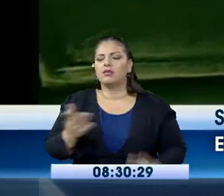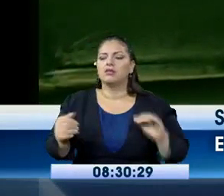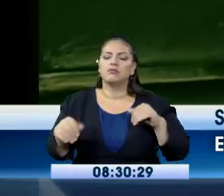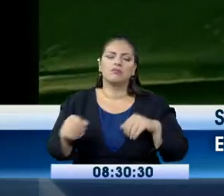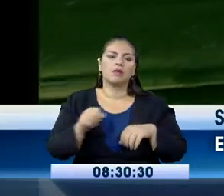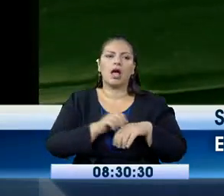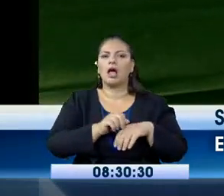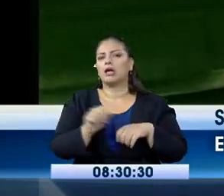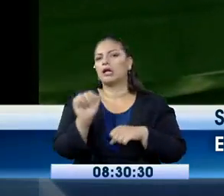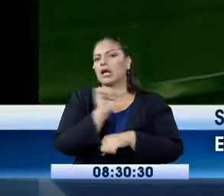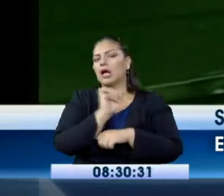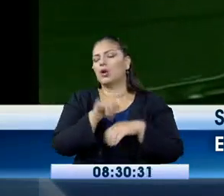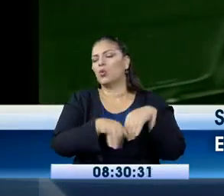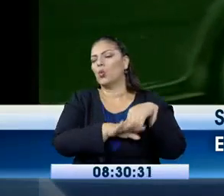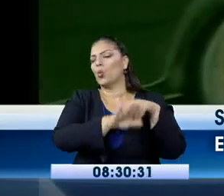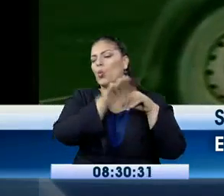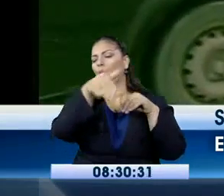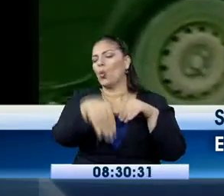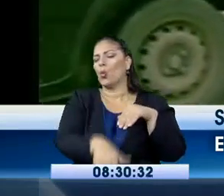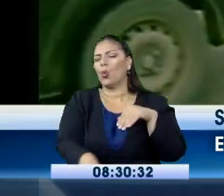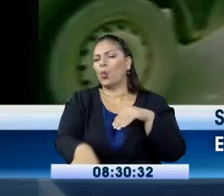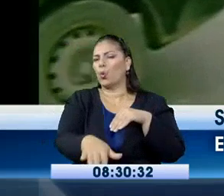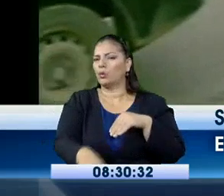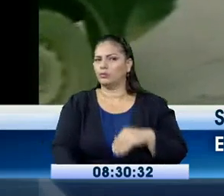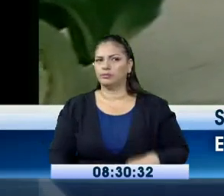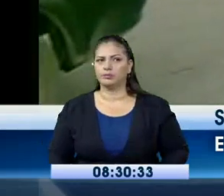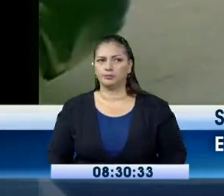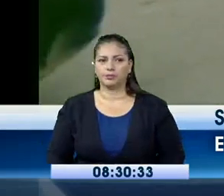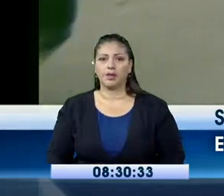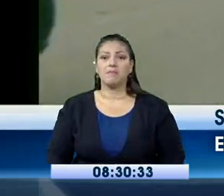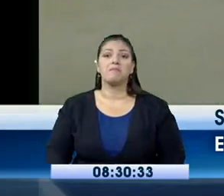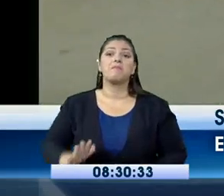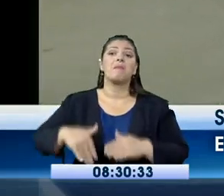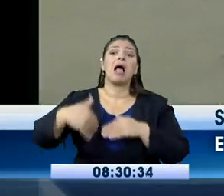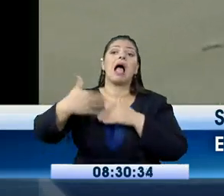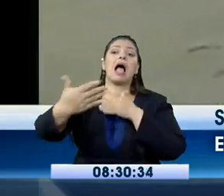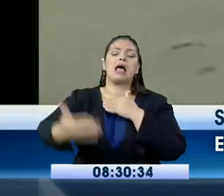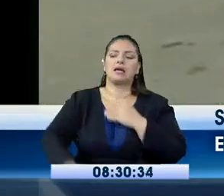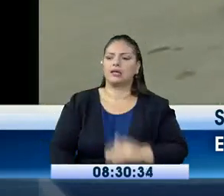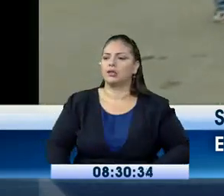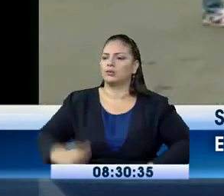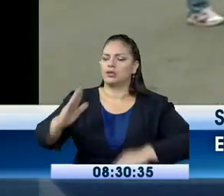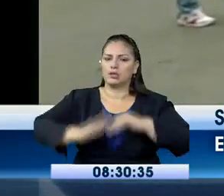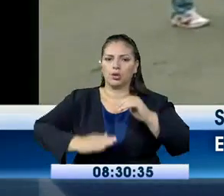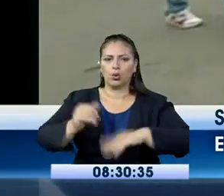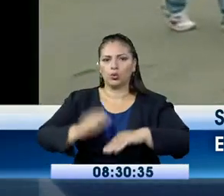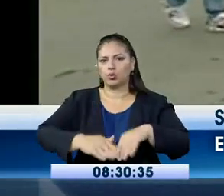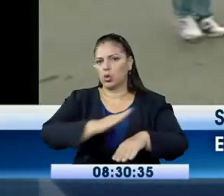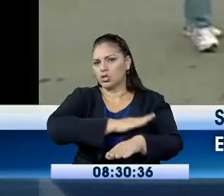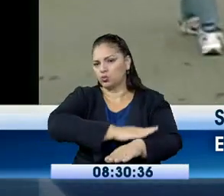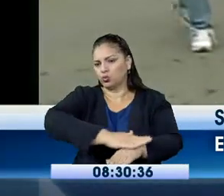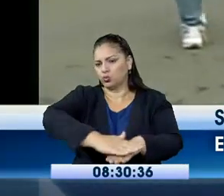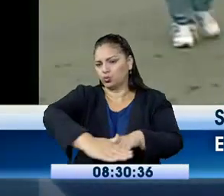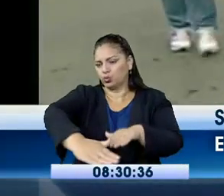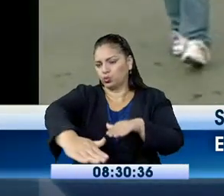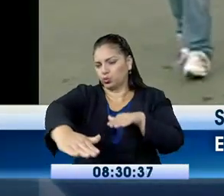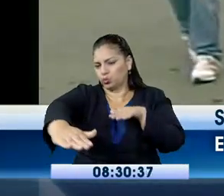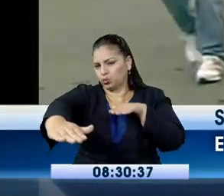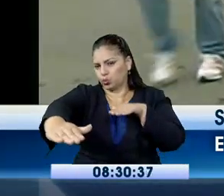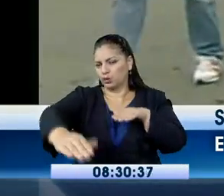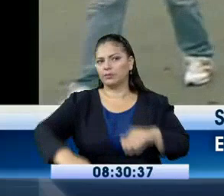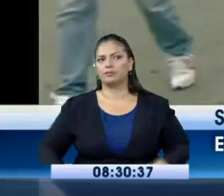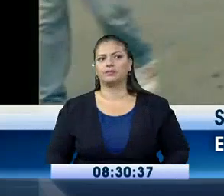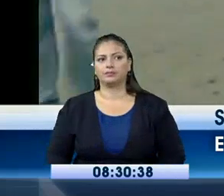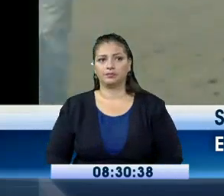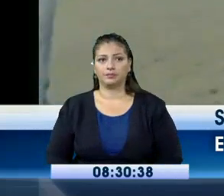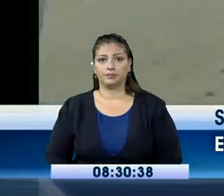se construyó totalmente esta construcción aquí, entonces nosotros decidimos salir por acá, porque aquí donde nosotros estamos es un botadero